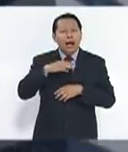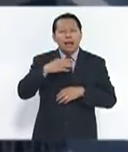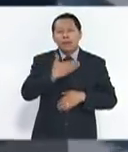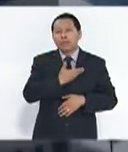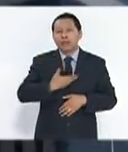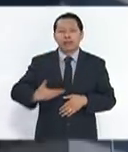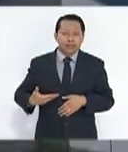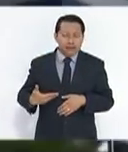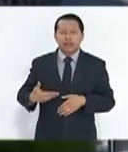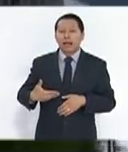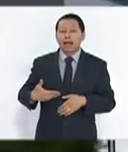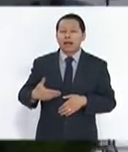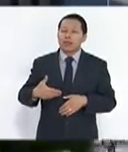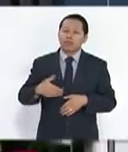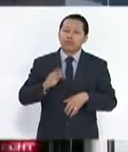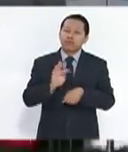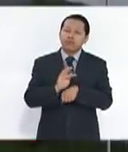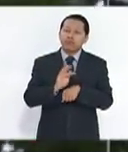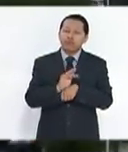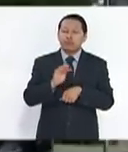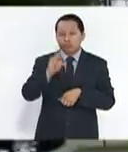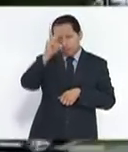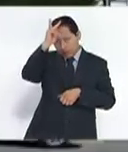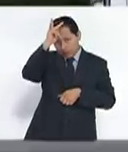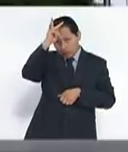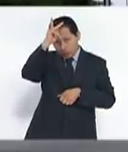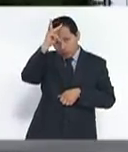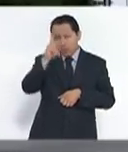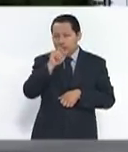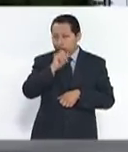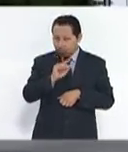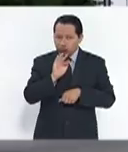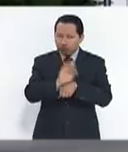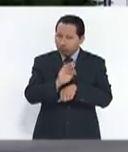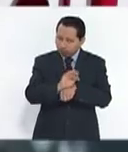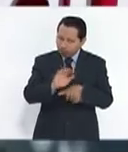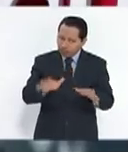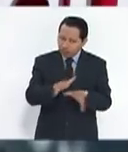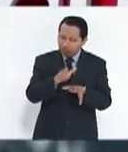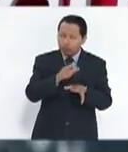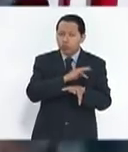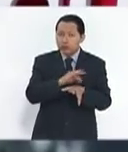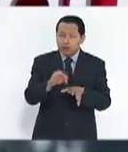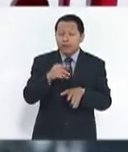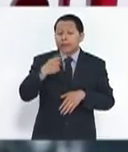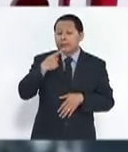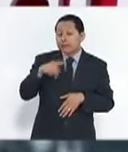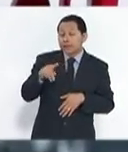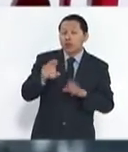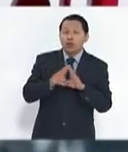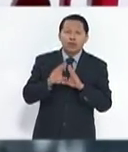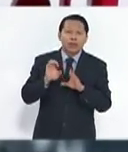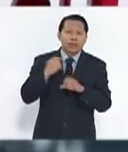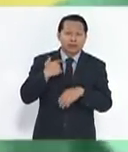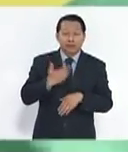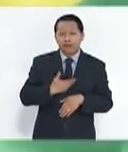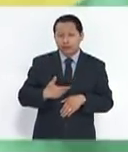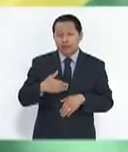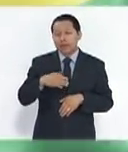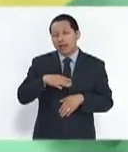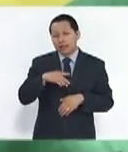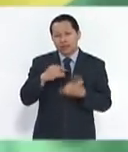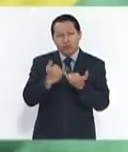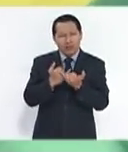presidencia a la presidencia de Perú de Ollanta Humala. A pesar de estas acusaciones, tanto el exmandatario como su esposa